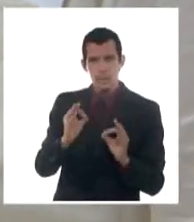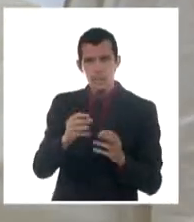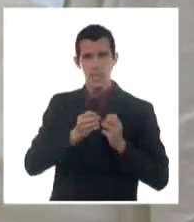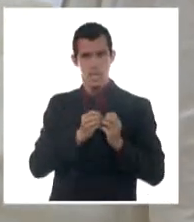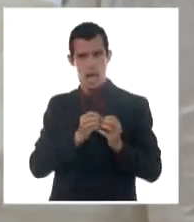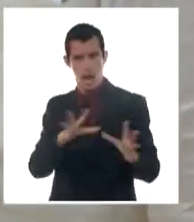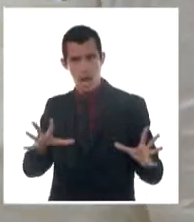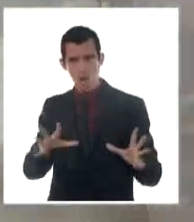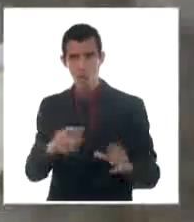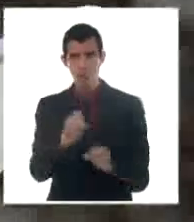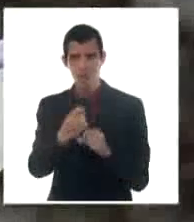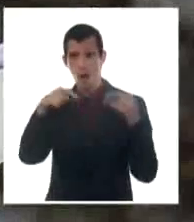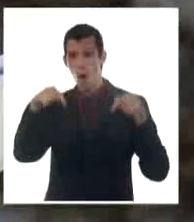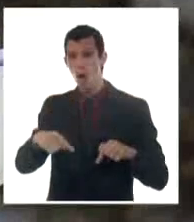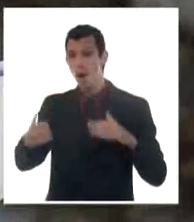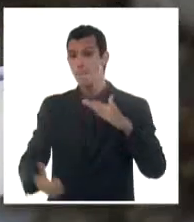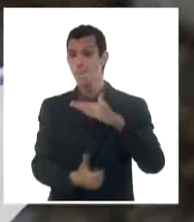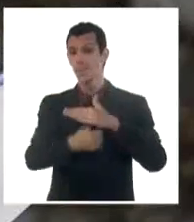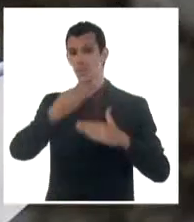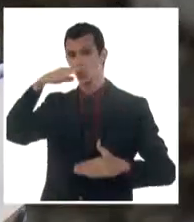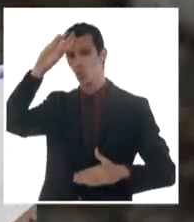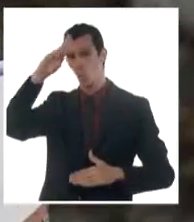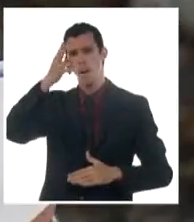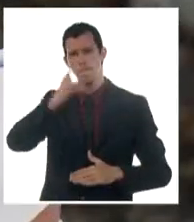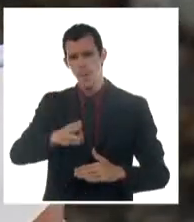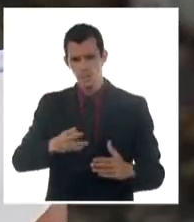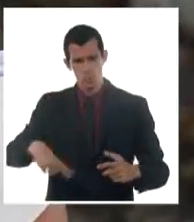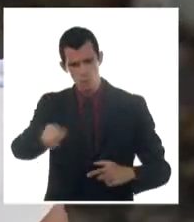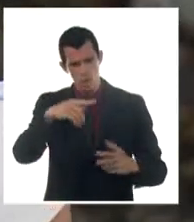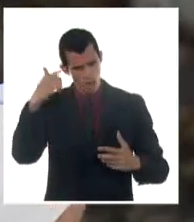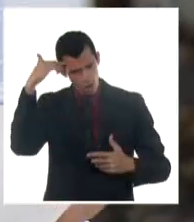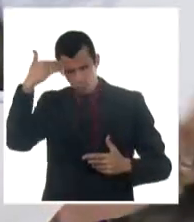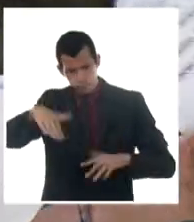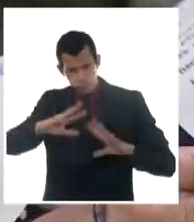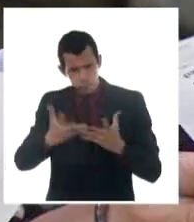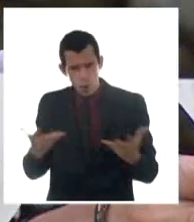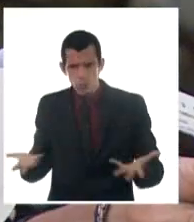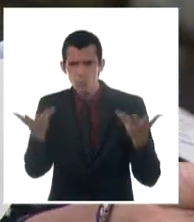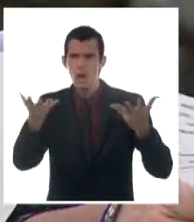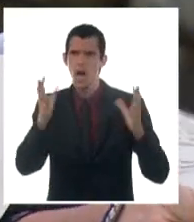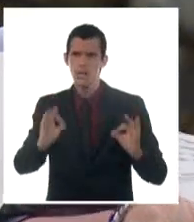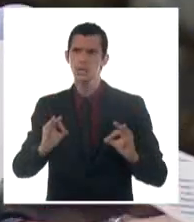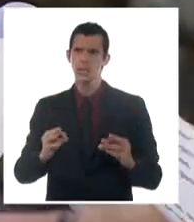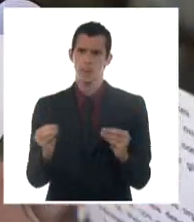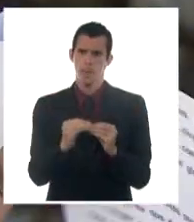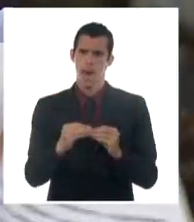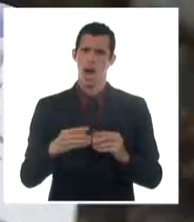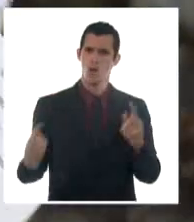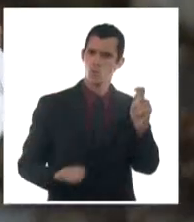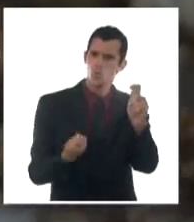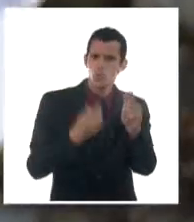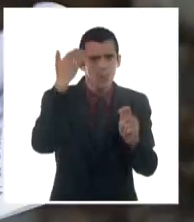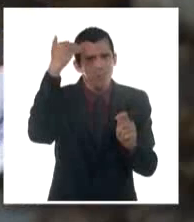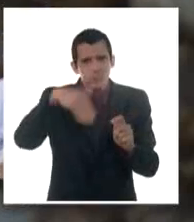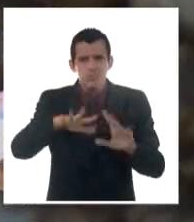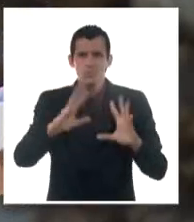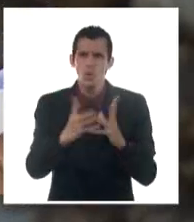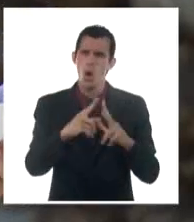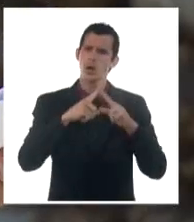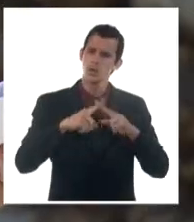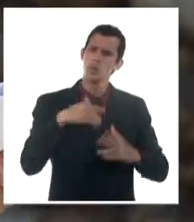por la dirección del país, con ese heroísmo que nos convoca e inspira a hacer más. Este